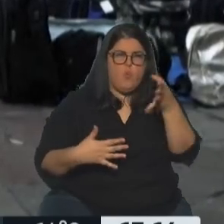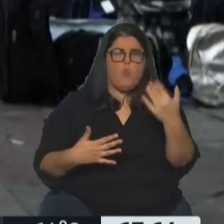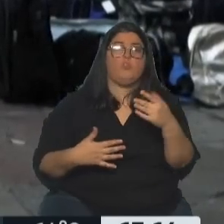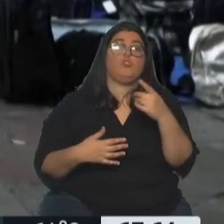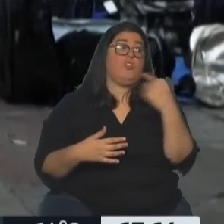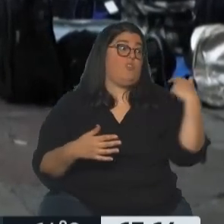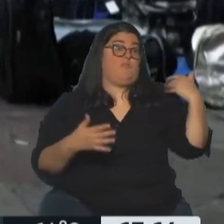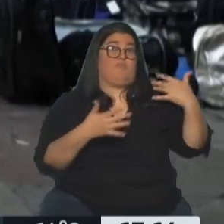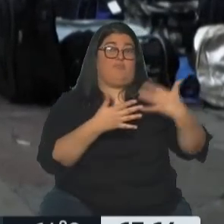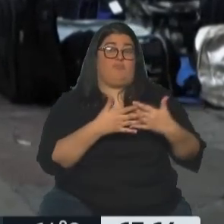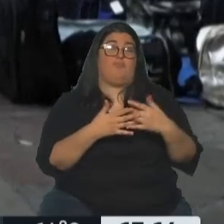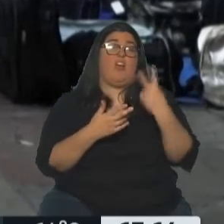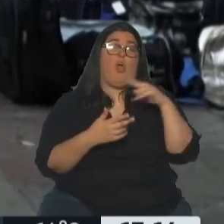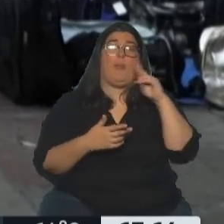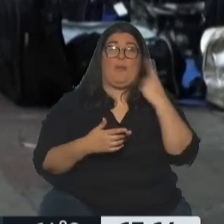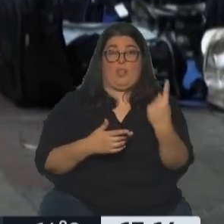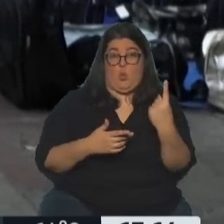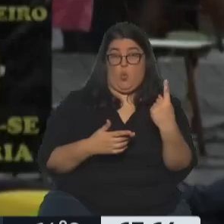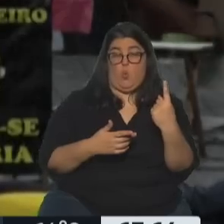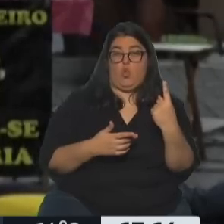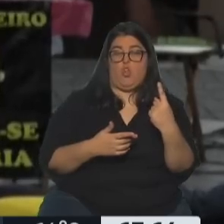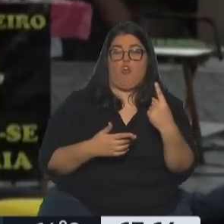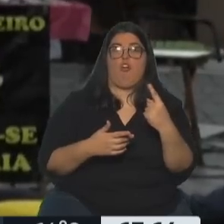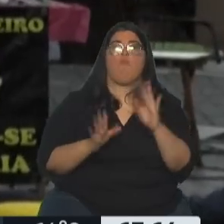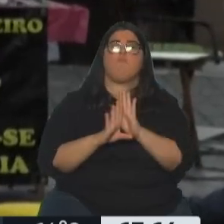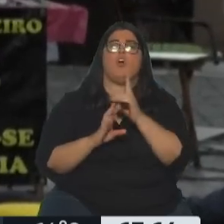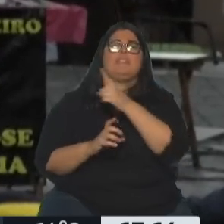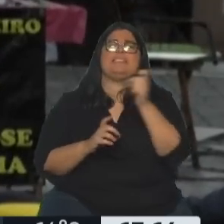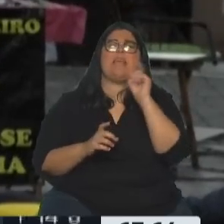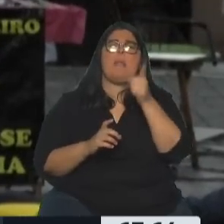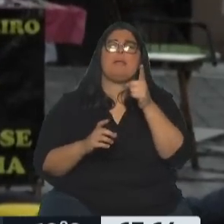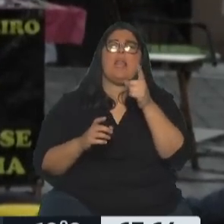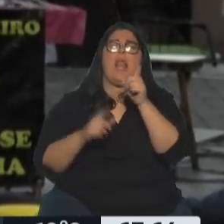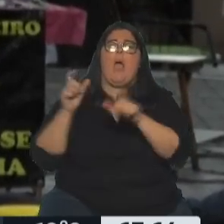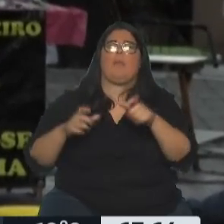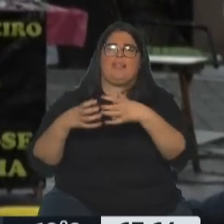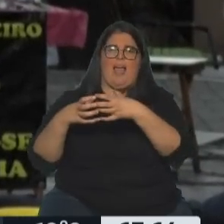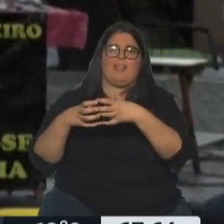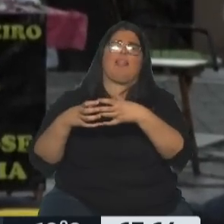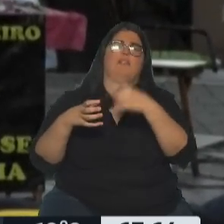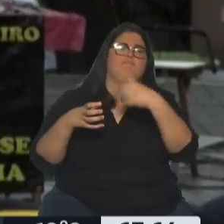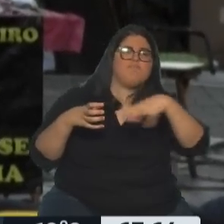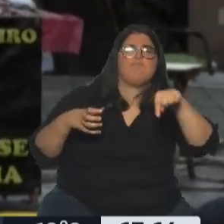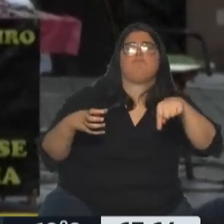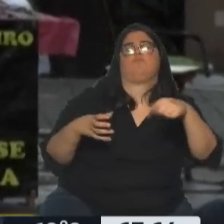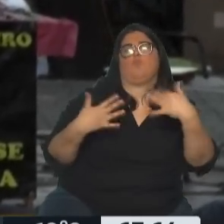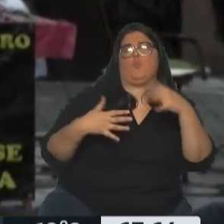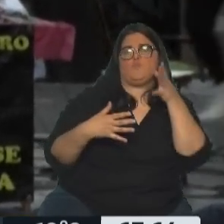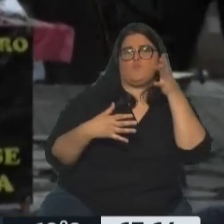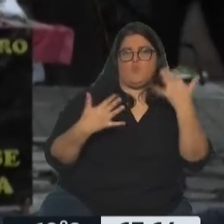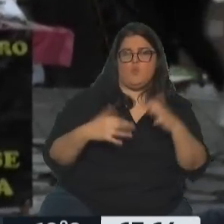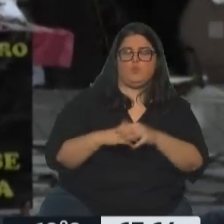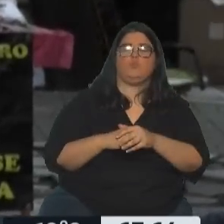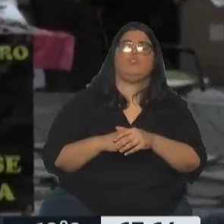Bueno, lo que claro, estamos viendo 18,5 en ahora, 2021 cada 100.000 habitantes. Exactamente, y lo que estamos viendo es hasta el año pasado, digo, ahora todo